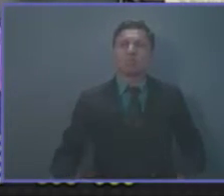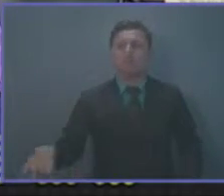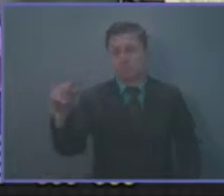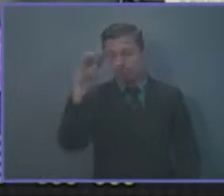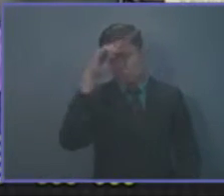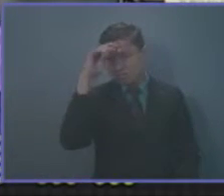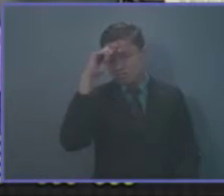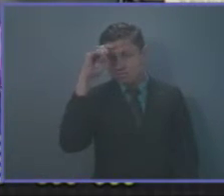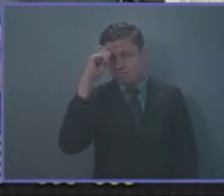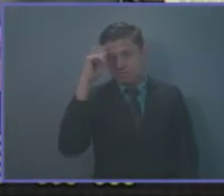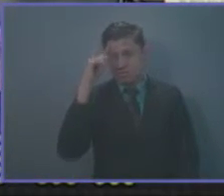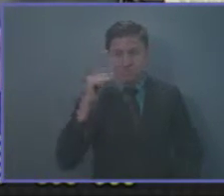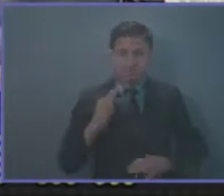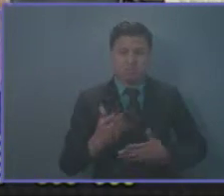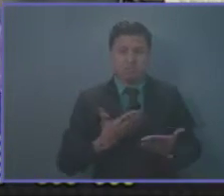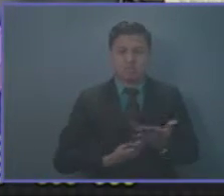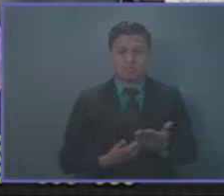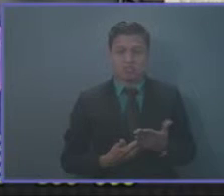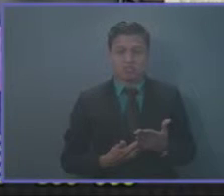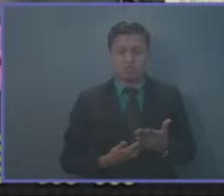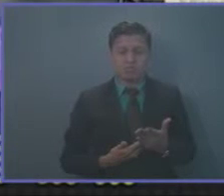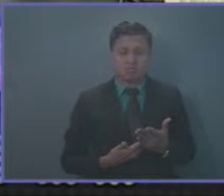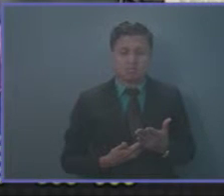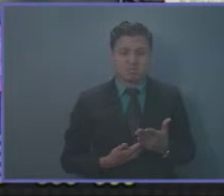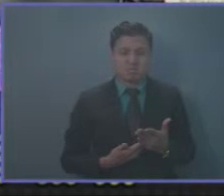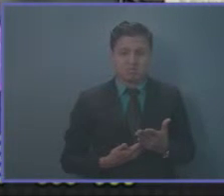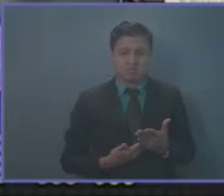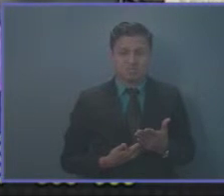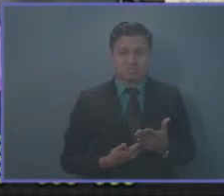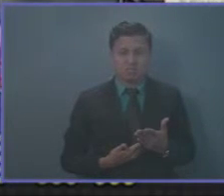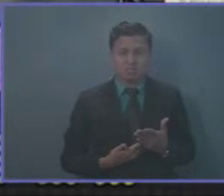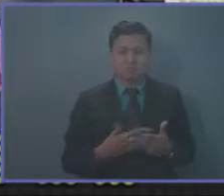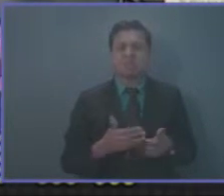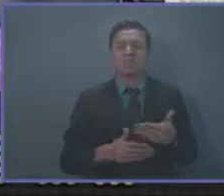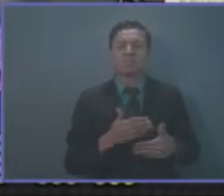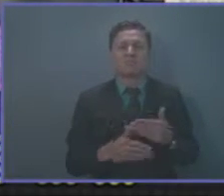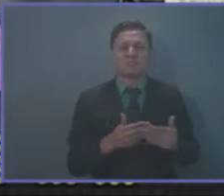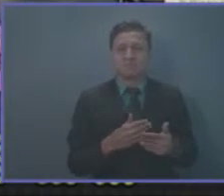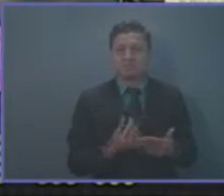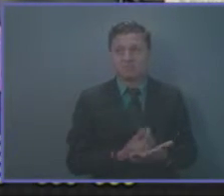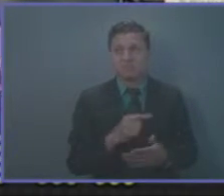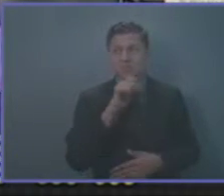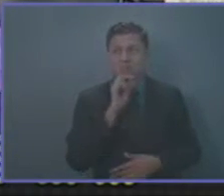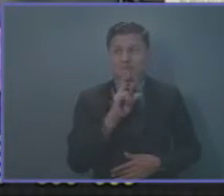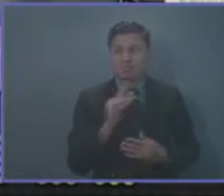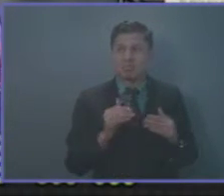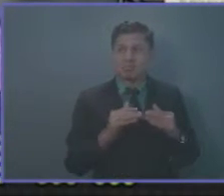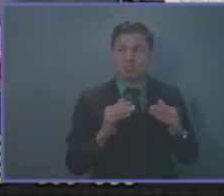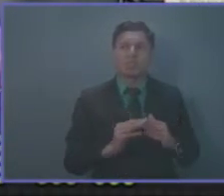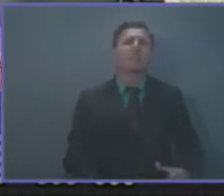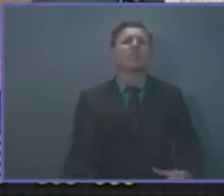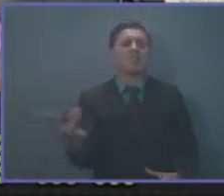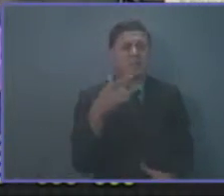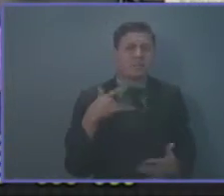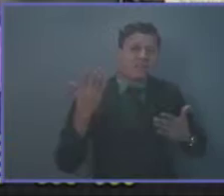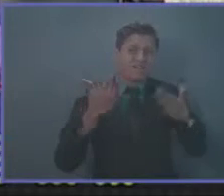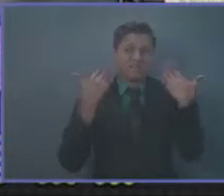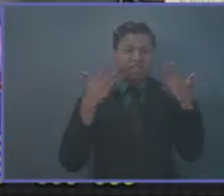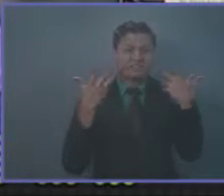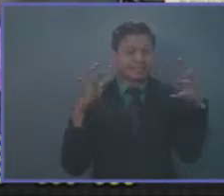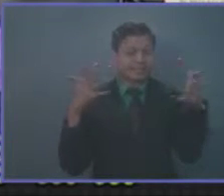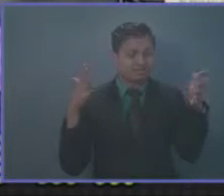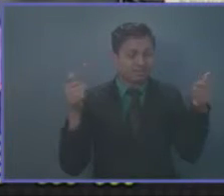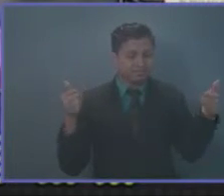que estamos muy comprometidos. Y quiero decirle que desde el grupo parlamentario del FMLN estamos muy contentos de que